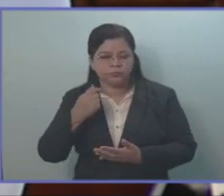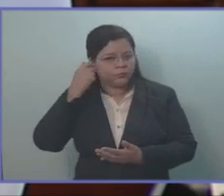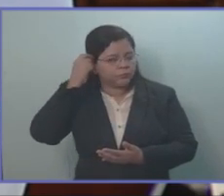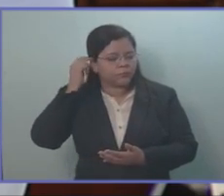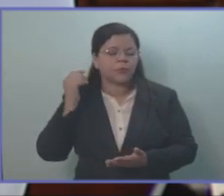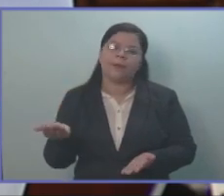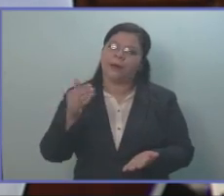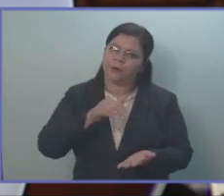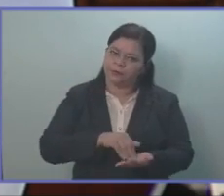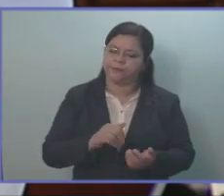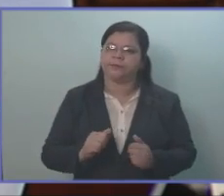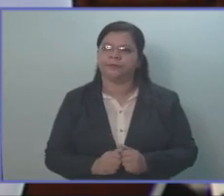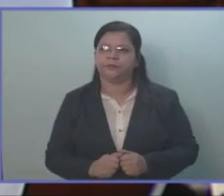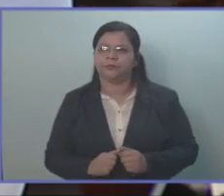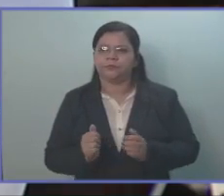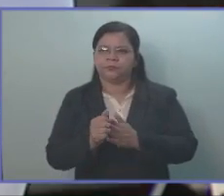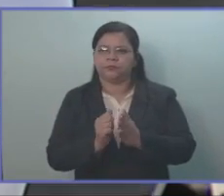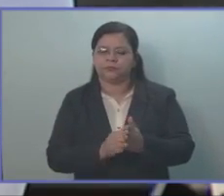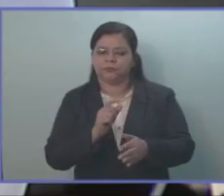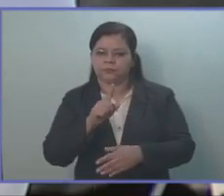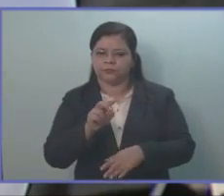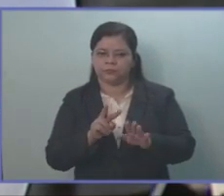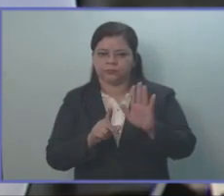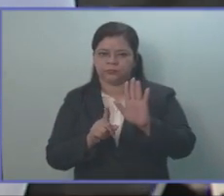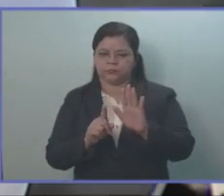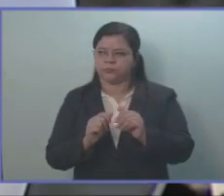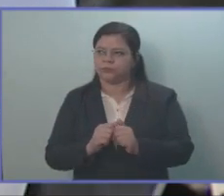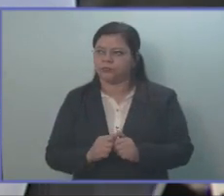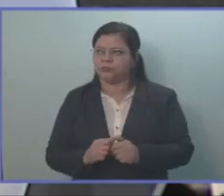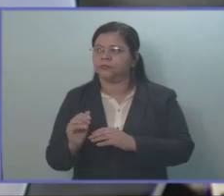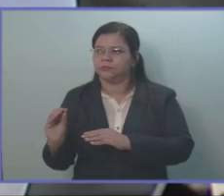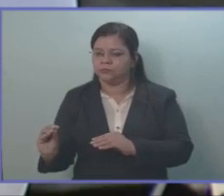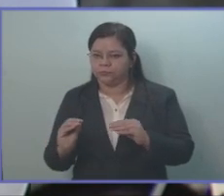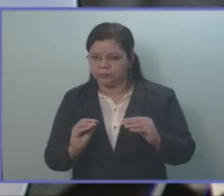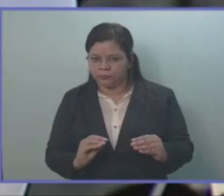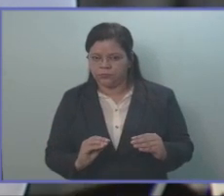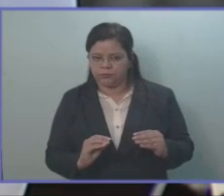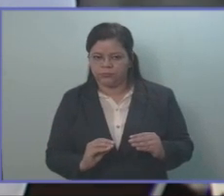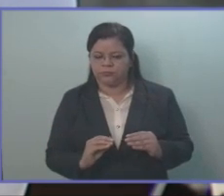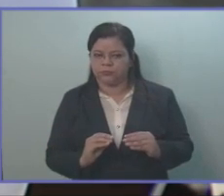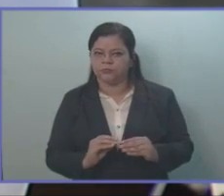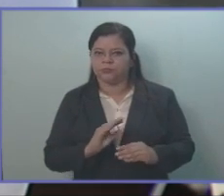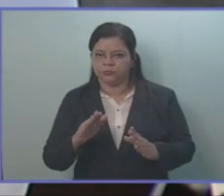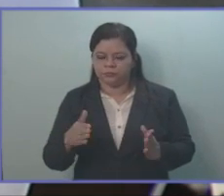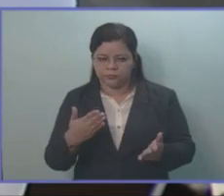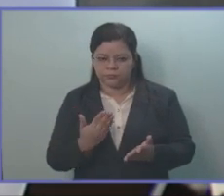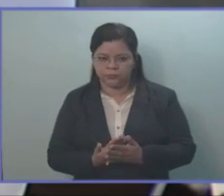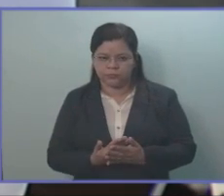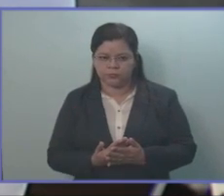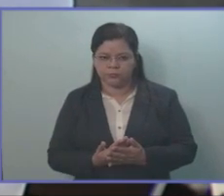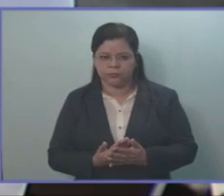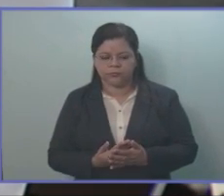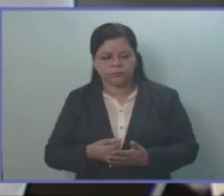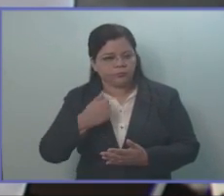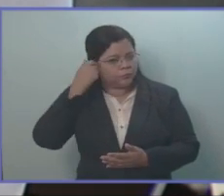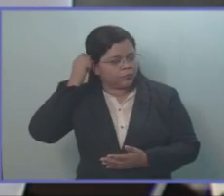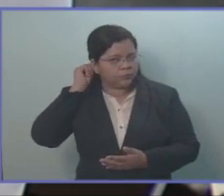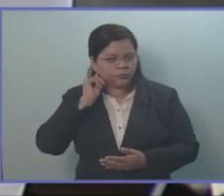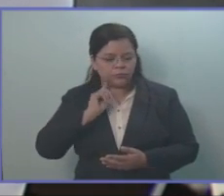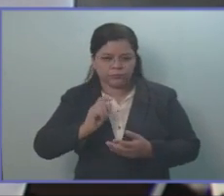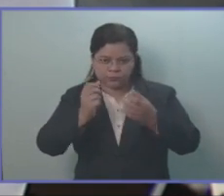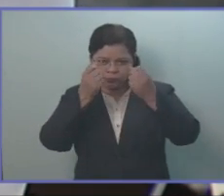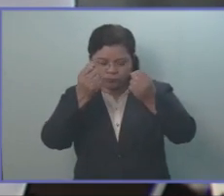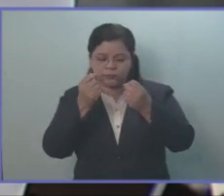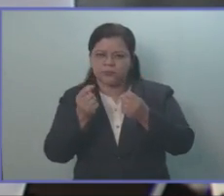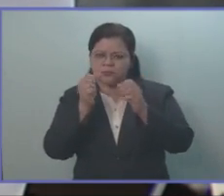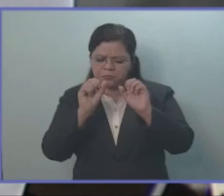repito, artículo 126, para la aplicación del tratamiento, el interno participará